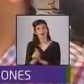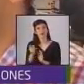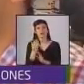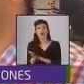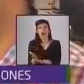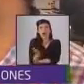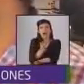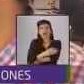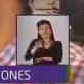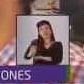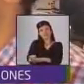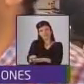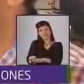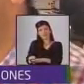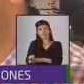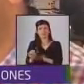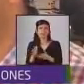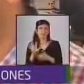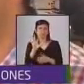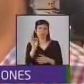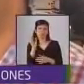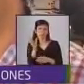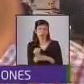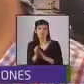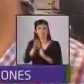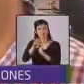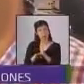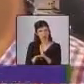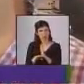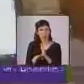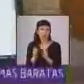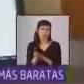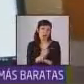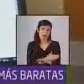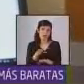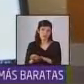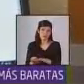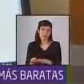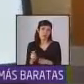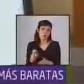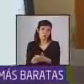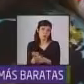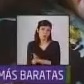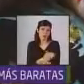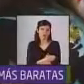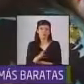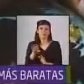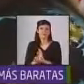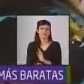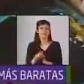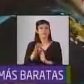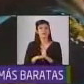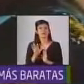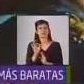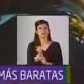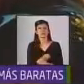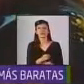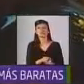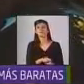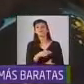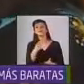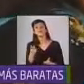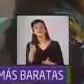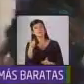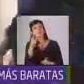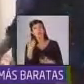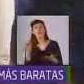anticipación. Puede llegar a hacer prácticamente un 50% de ahorro al comprarlo anticipadamente. Lo primero es decidir dónde ir, en qué transporte y